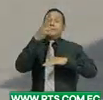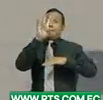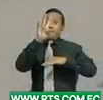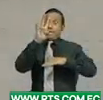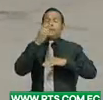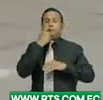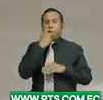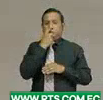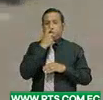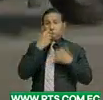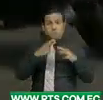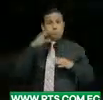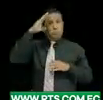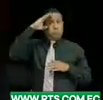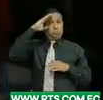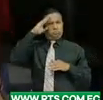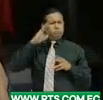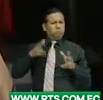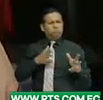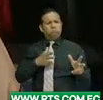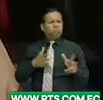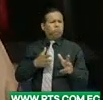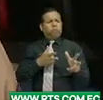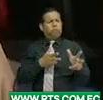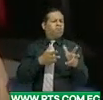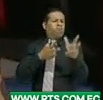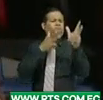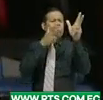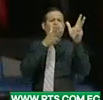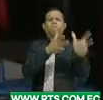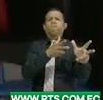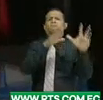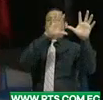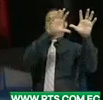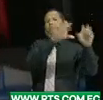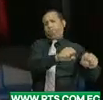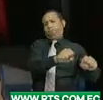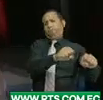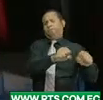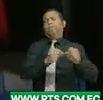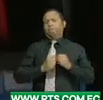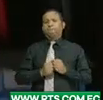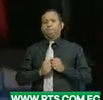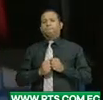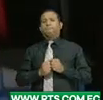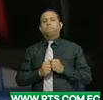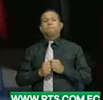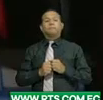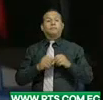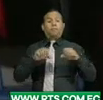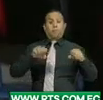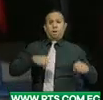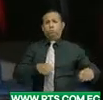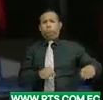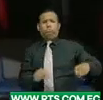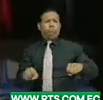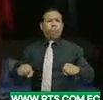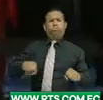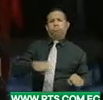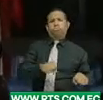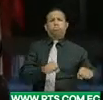interceptó uno de los vehículos. Una persecución que se dio con los motorizados permitió la incautación de la motocicleta. Lastimosamente,